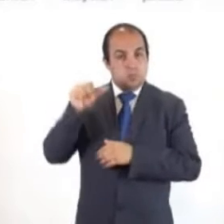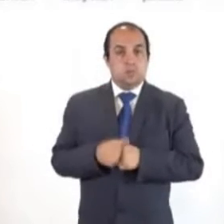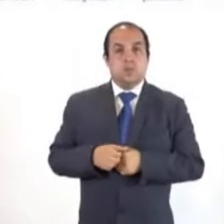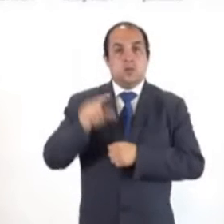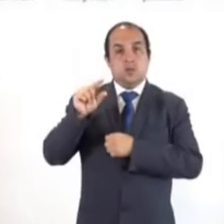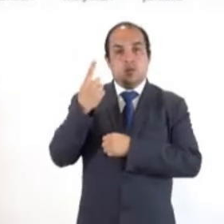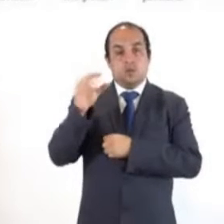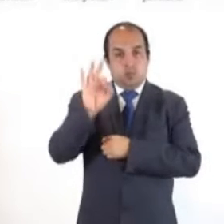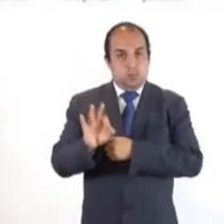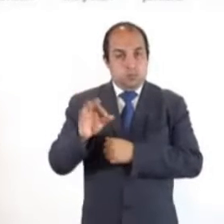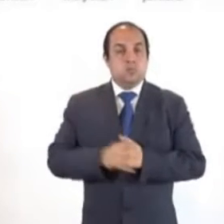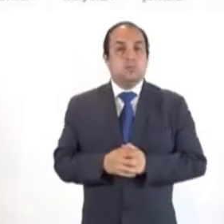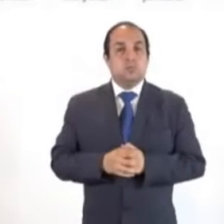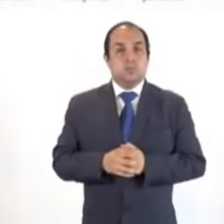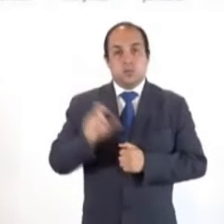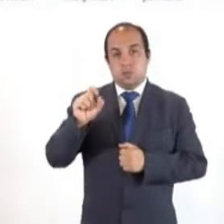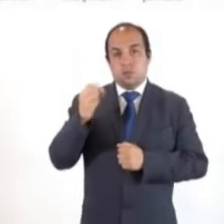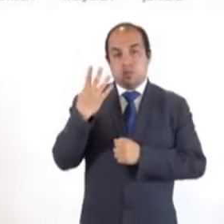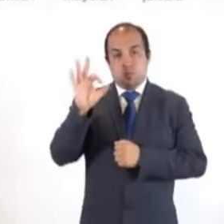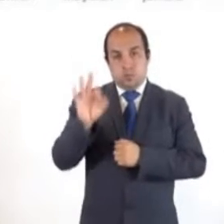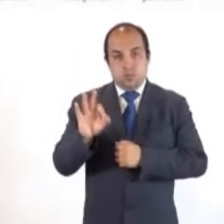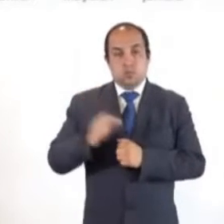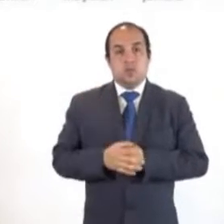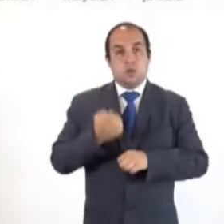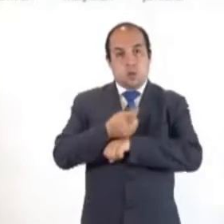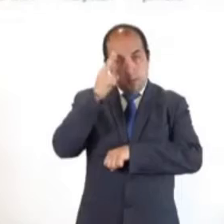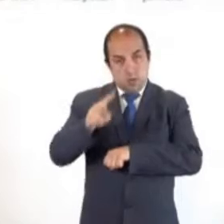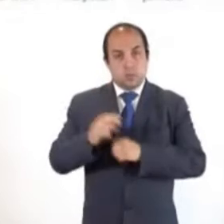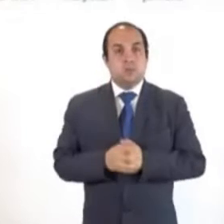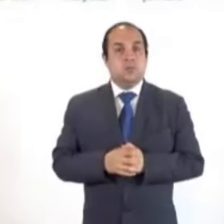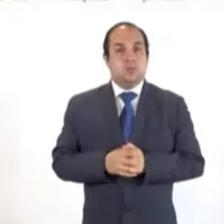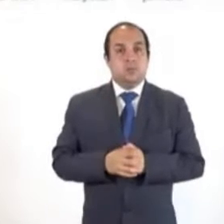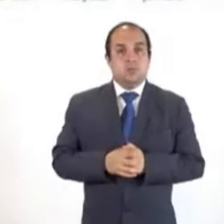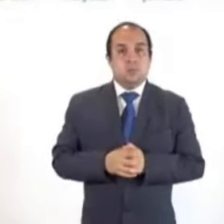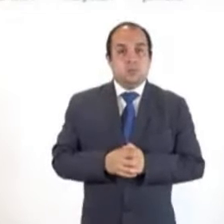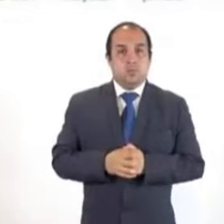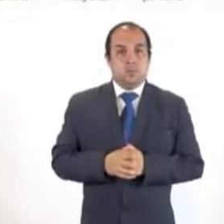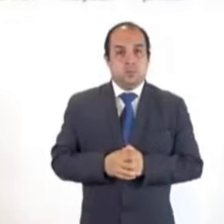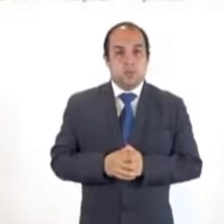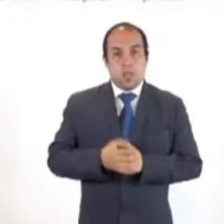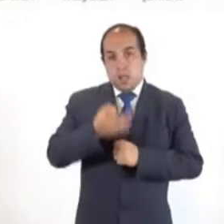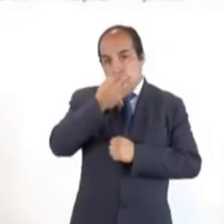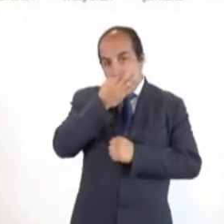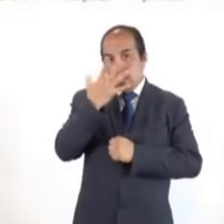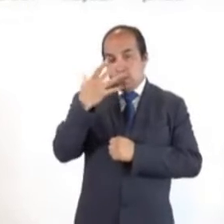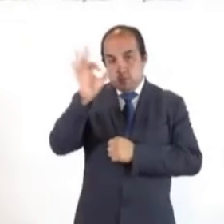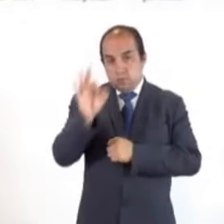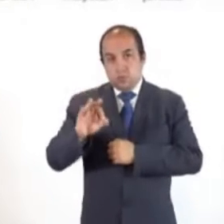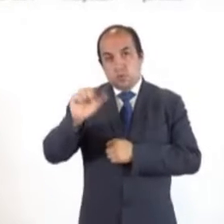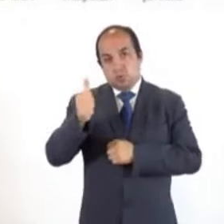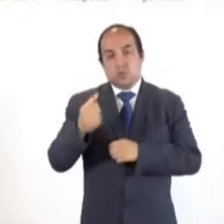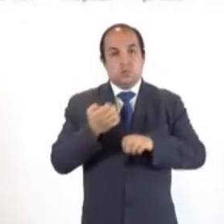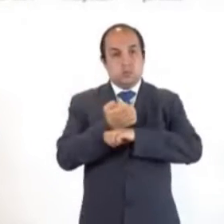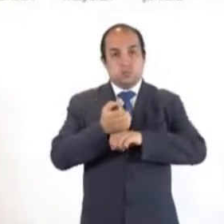el 71% prácticamente, el 24% del Estado de México y casi el 5% de otras